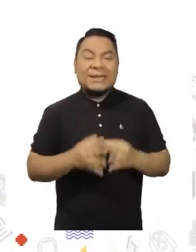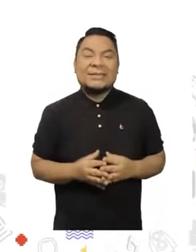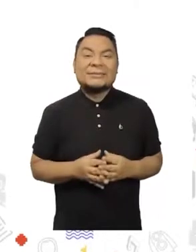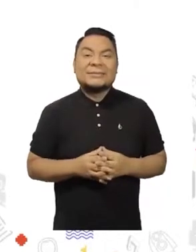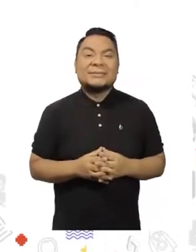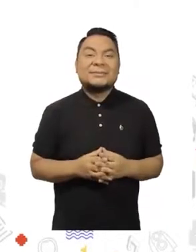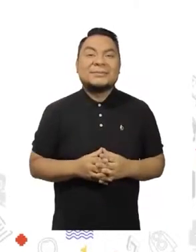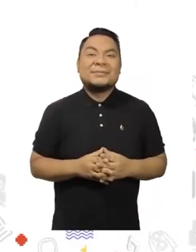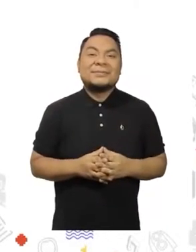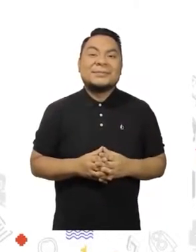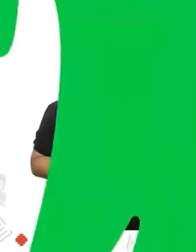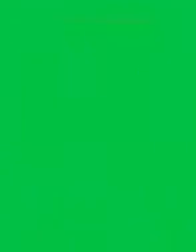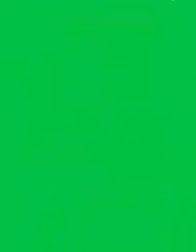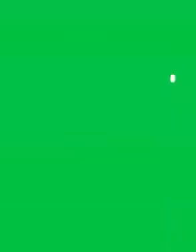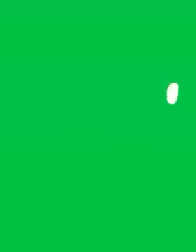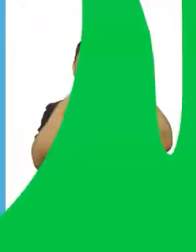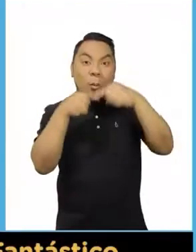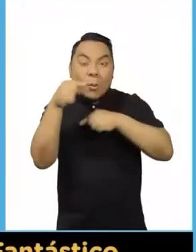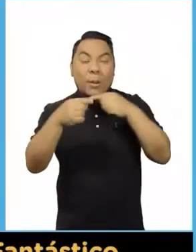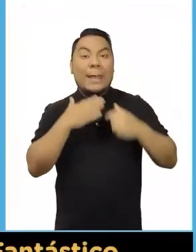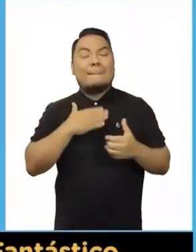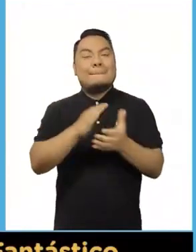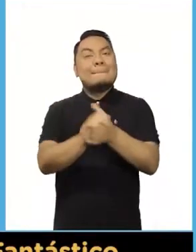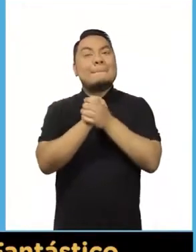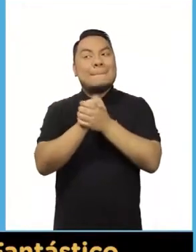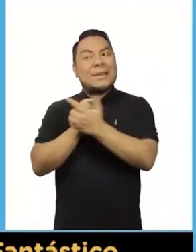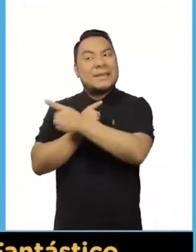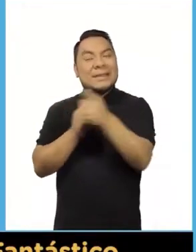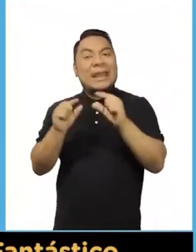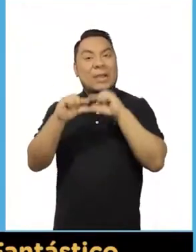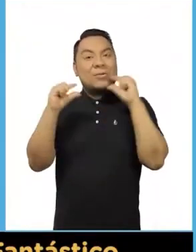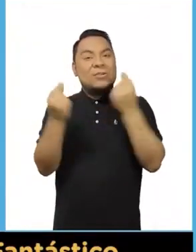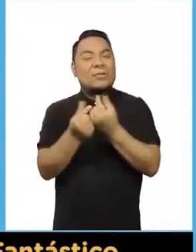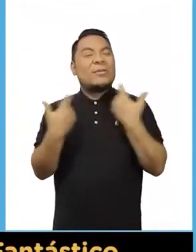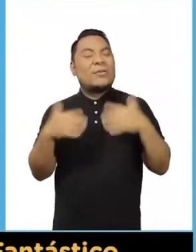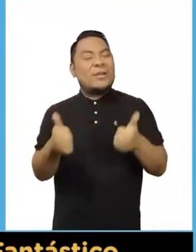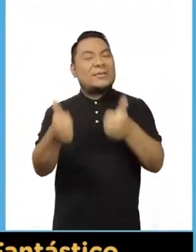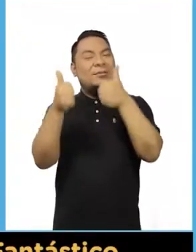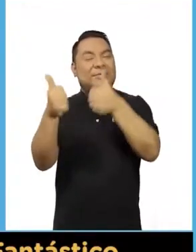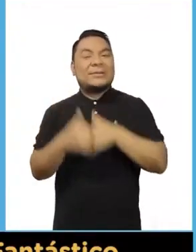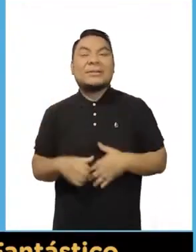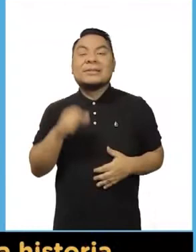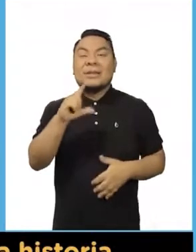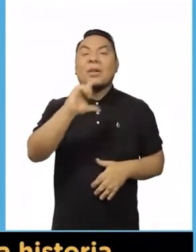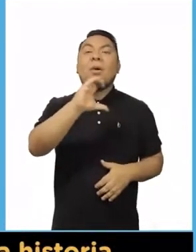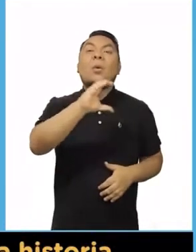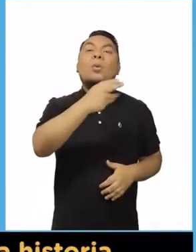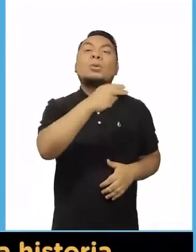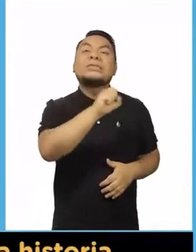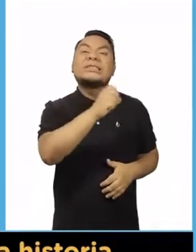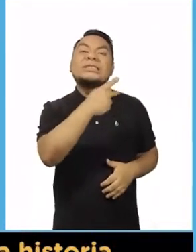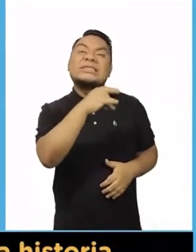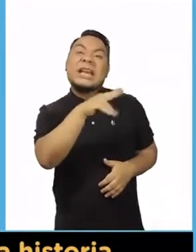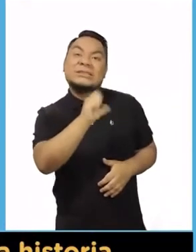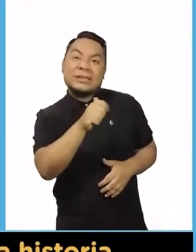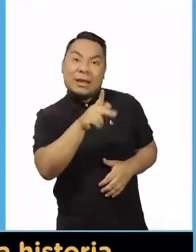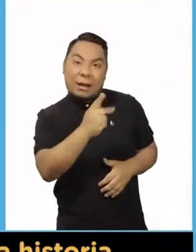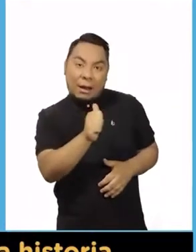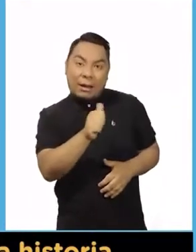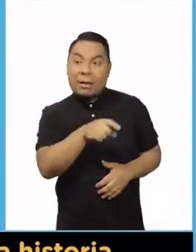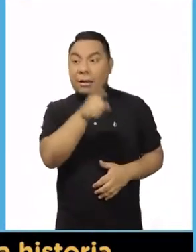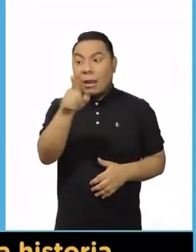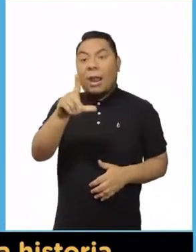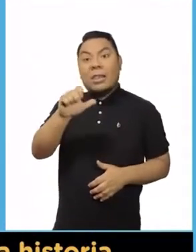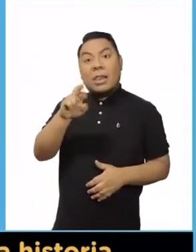de mi familia. Les cuento que mis amigas de un grupo fantástico, Cusi Chasca y